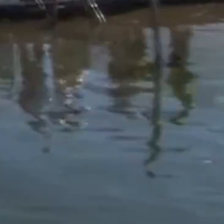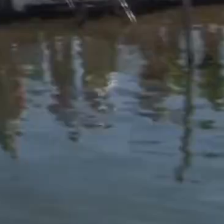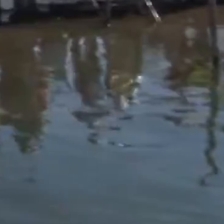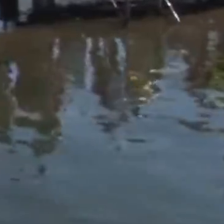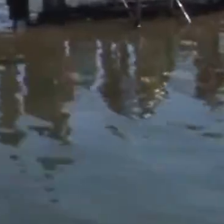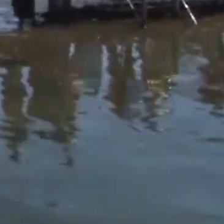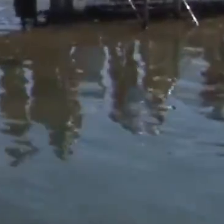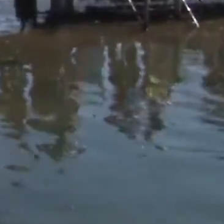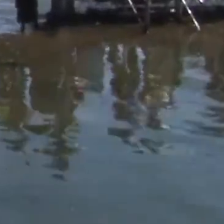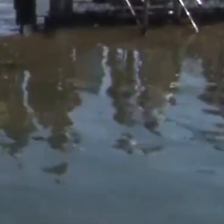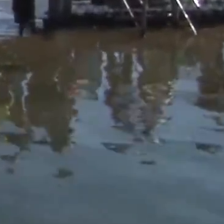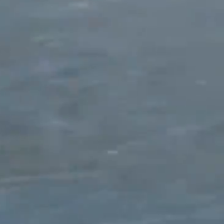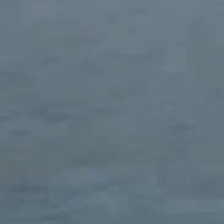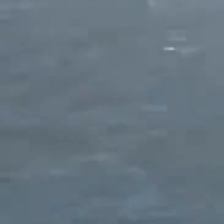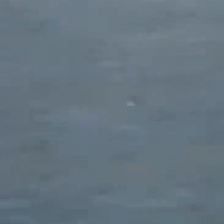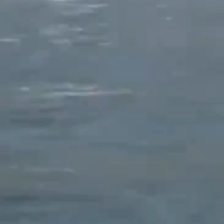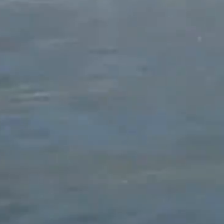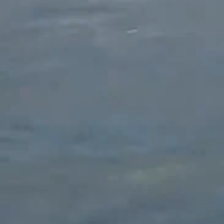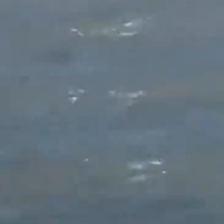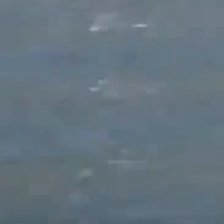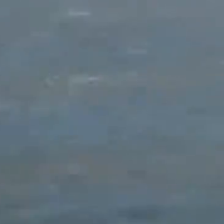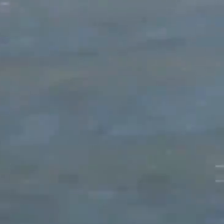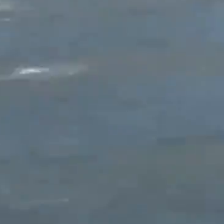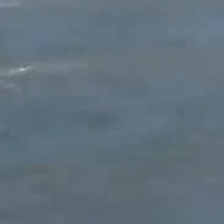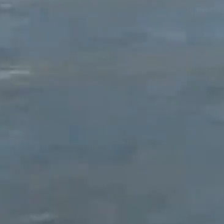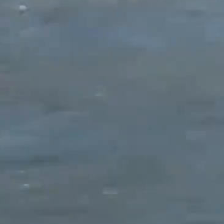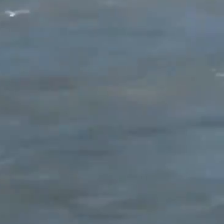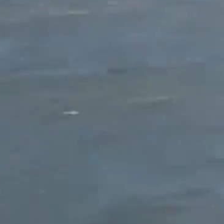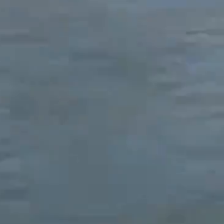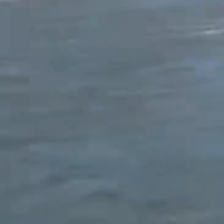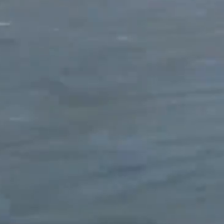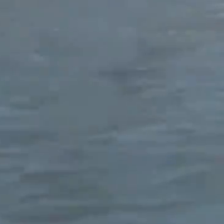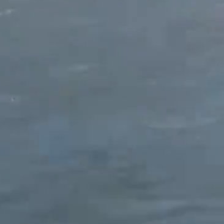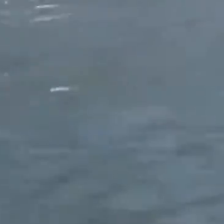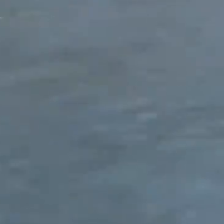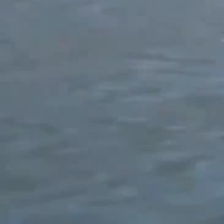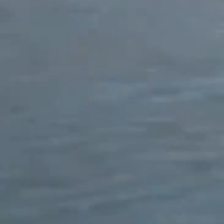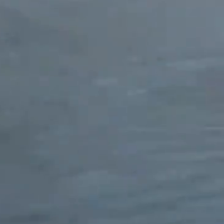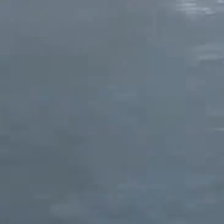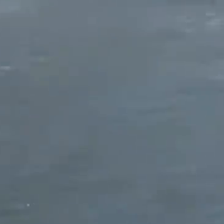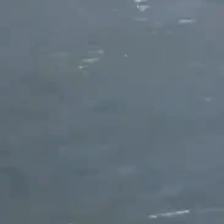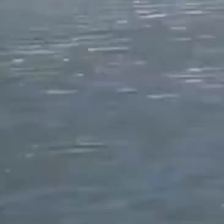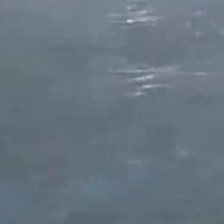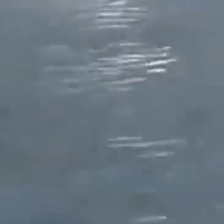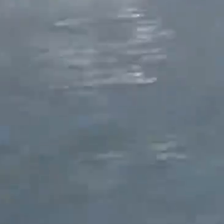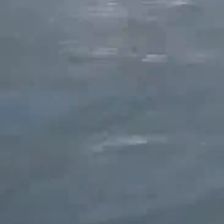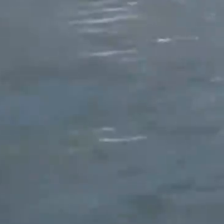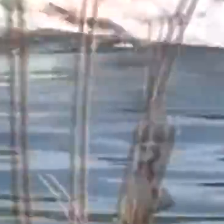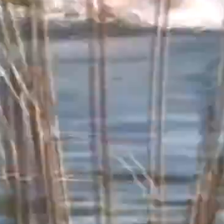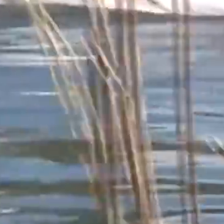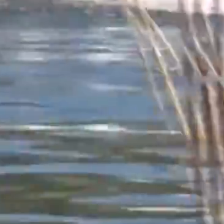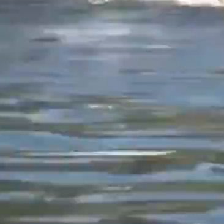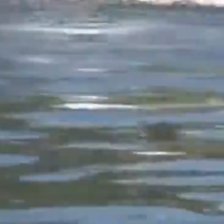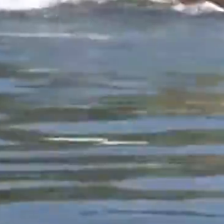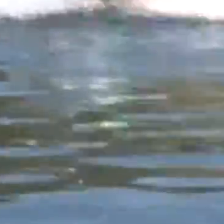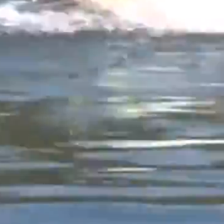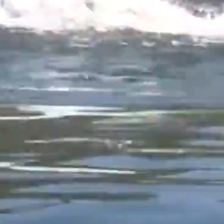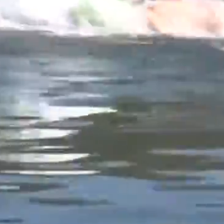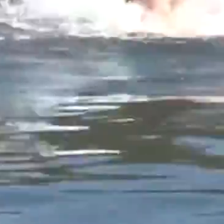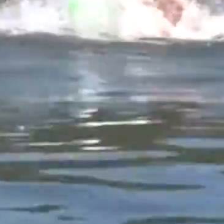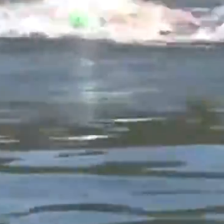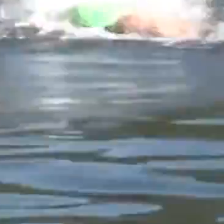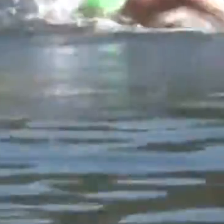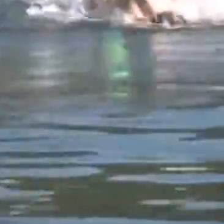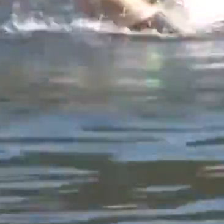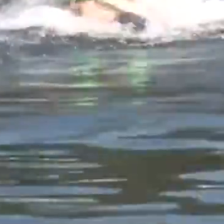Kitipa Liga Deportiva, Villa Chitananahuikunama, Ixichirca, Chunga Shug Kuski, Septiembre Kiyapi, Pusak Pachata, Kayaringa